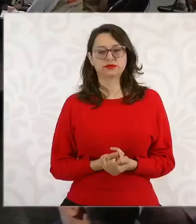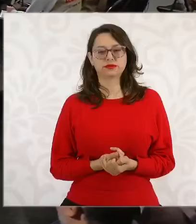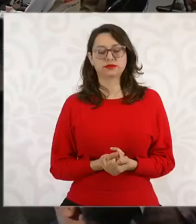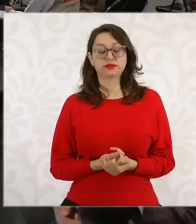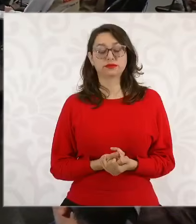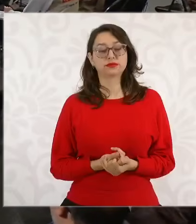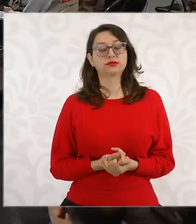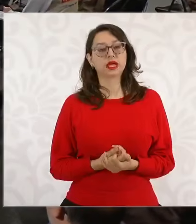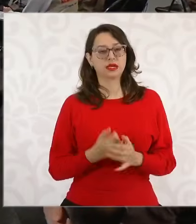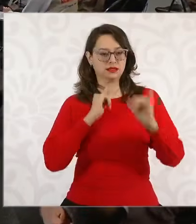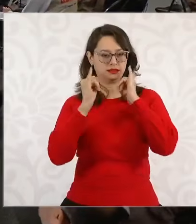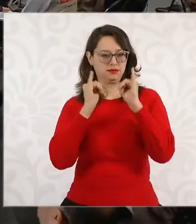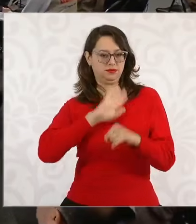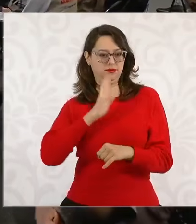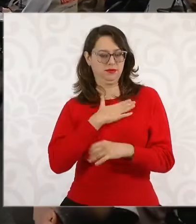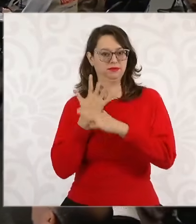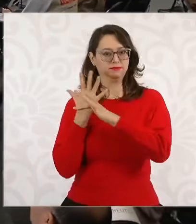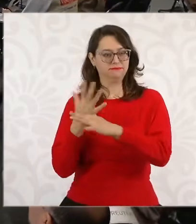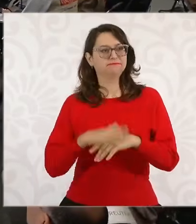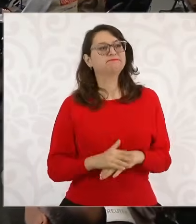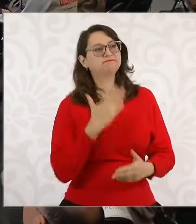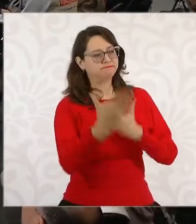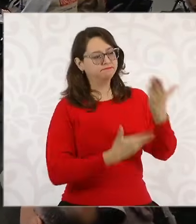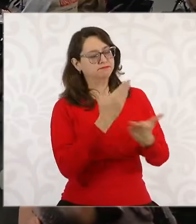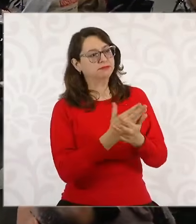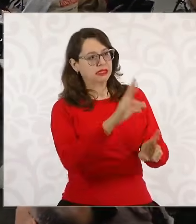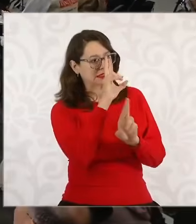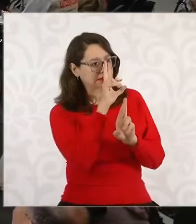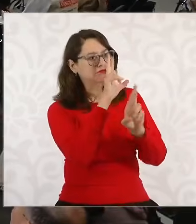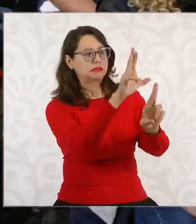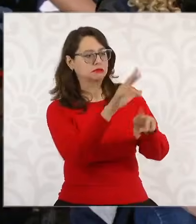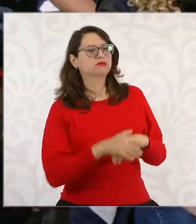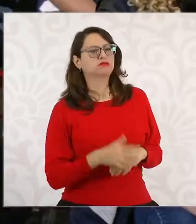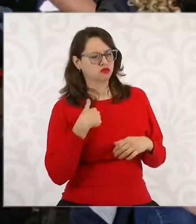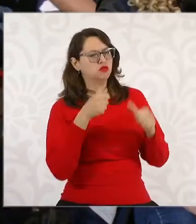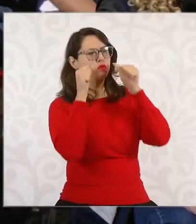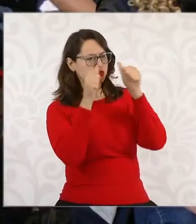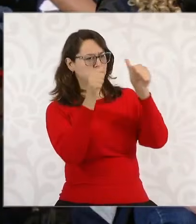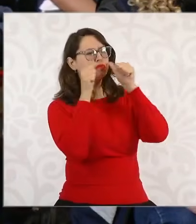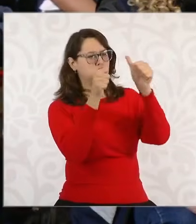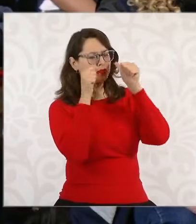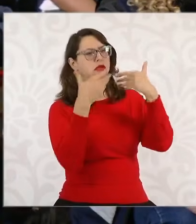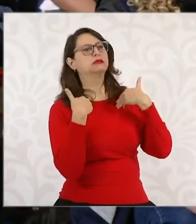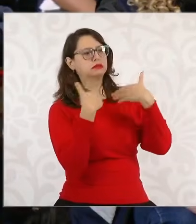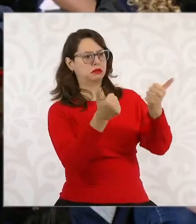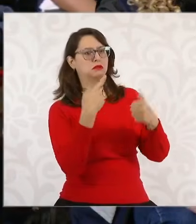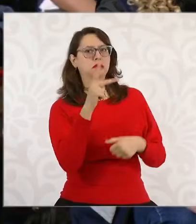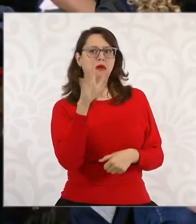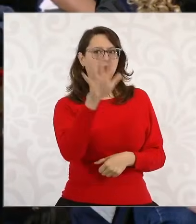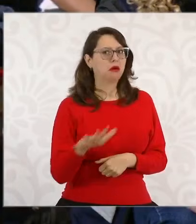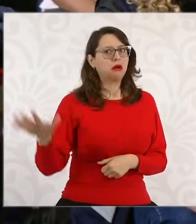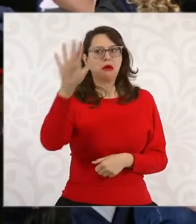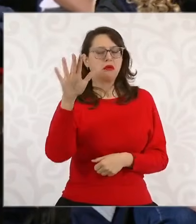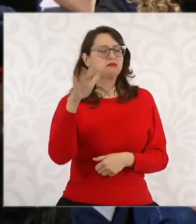Con todo el respeto que me merece, escucho lo que me dice, pero la gente no lo siente así. A pesar de que hay una presencia militar,